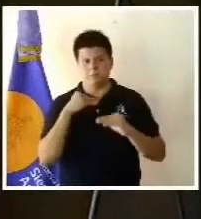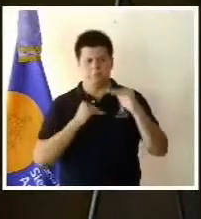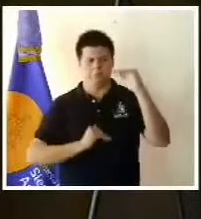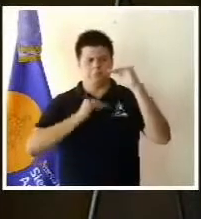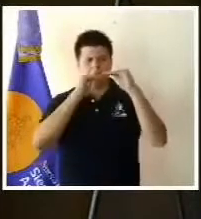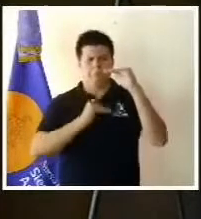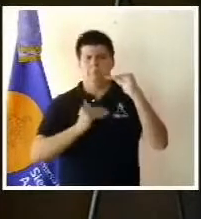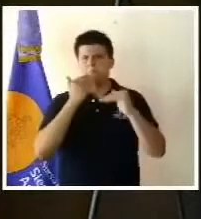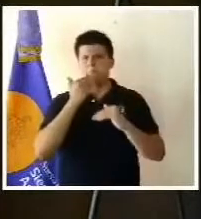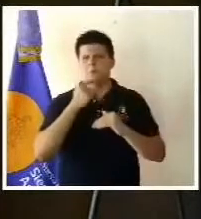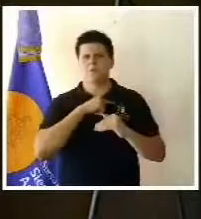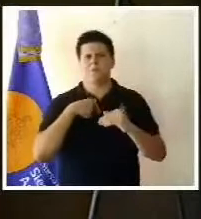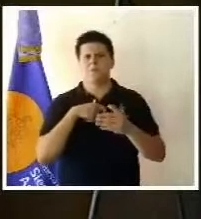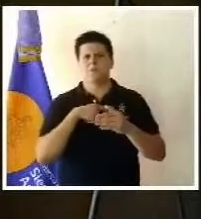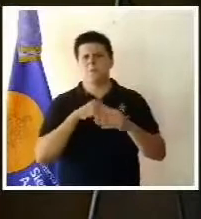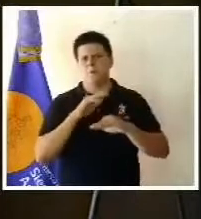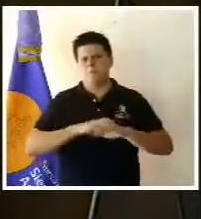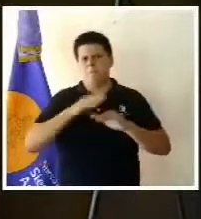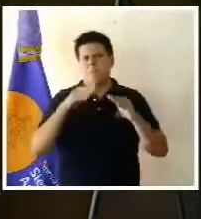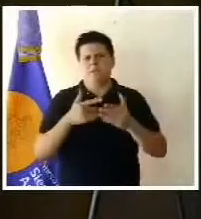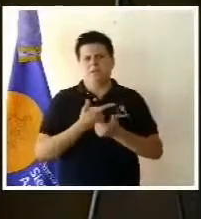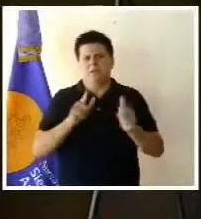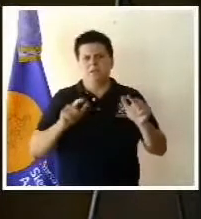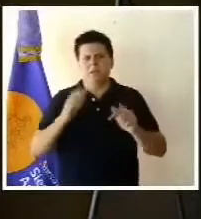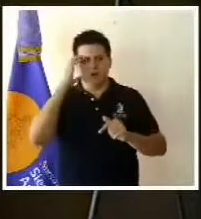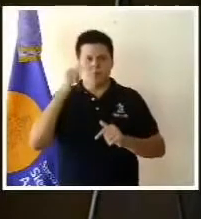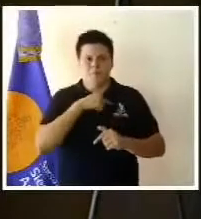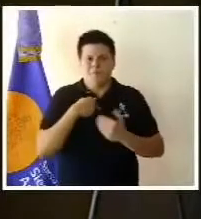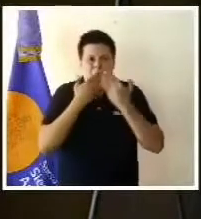Podemos tener más, pero eso no es lo importante, no tenemos más doctores,